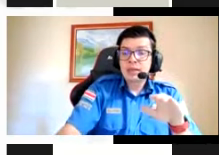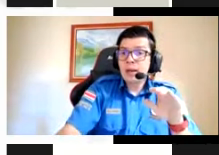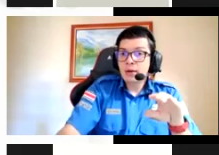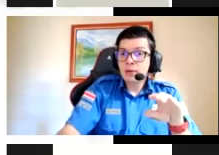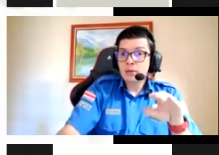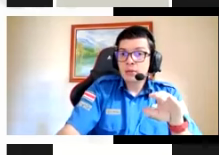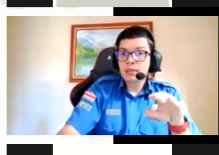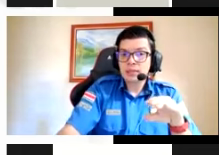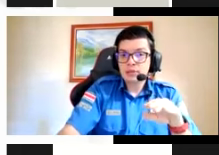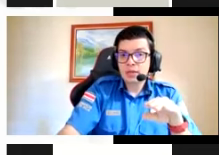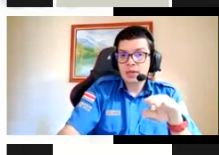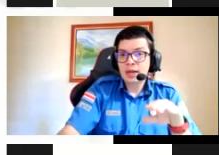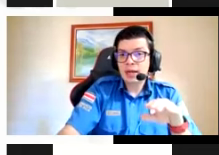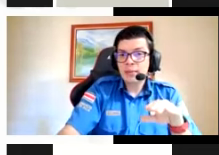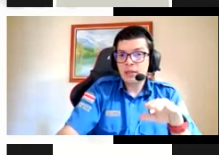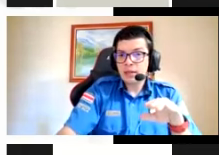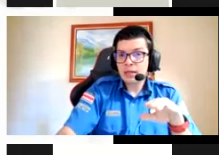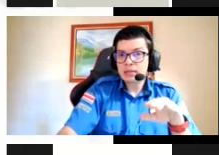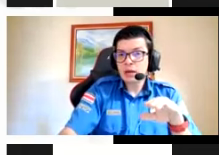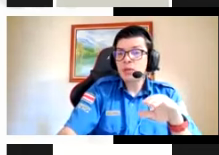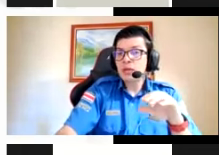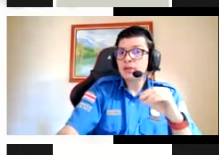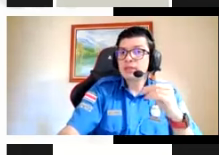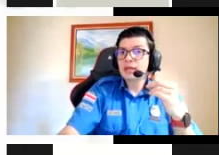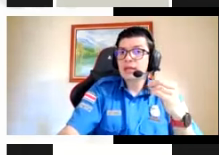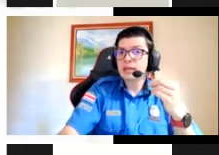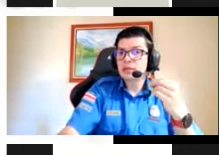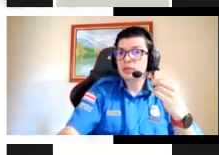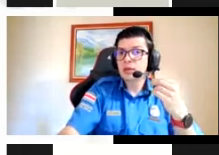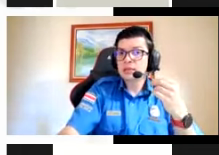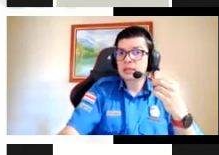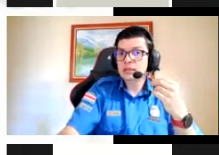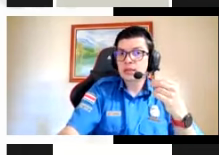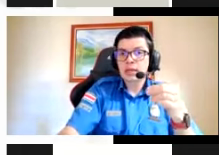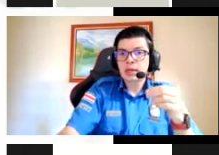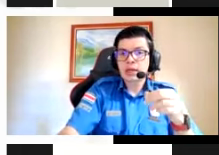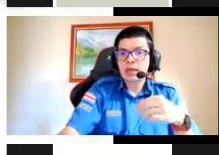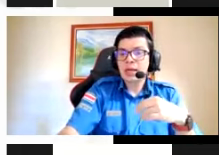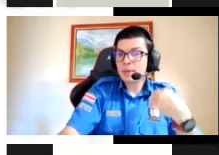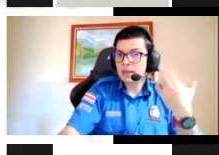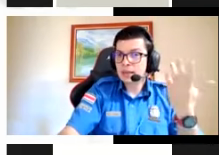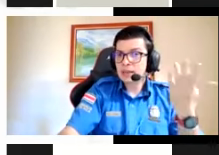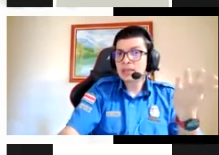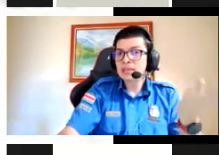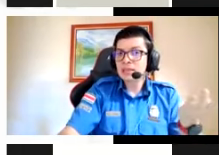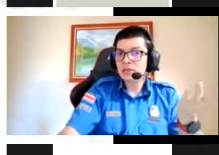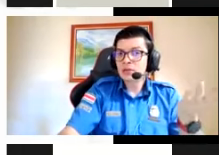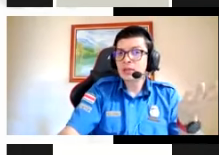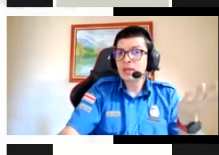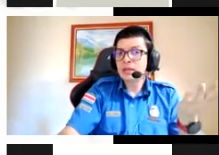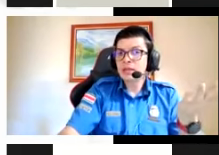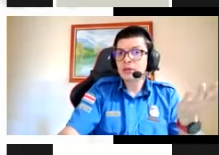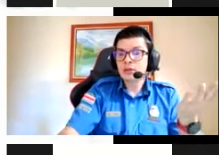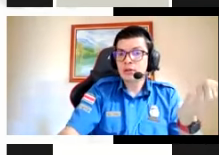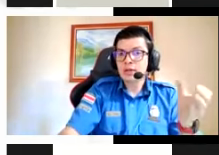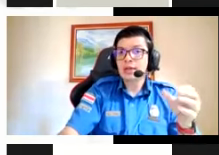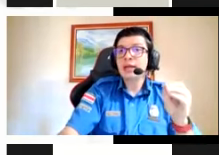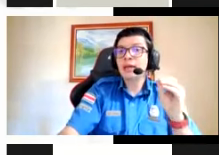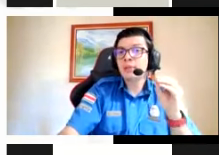Sin embargo, esa persona claramente, esta es la única fachada que tiene de su casa, claramente tiene el cilindro en el